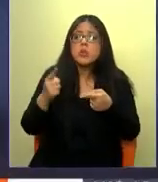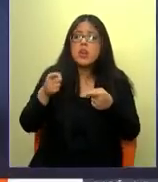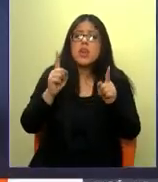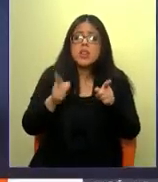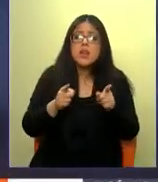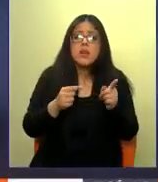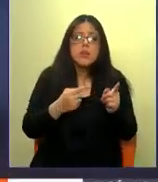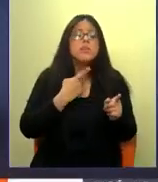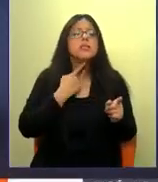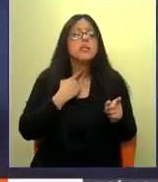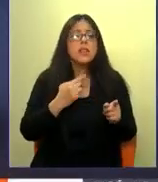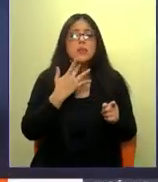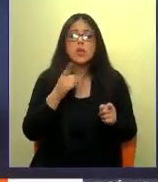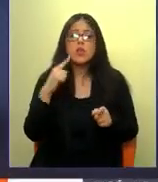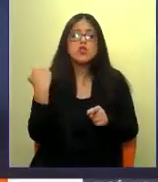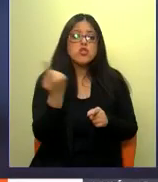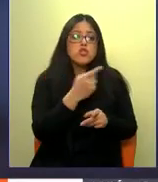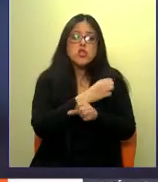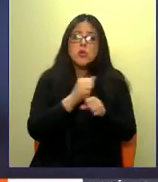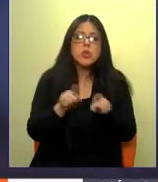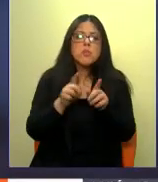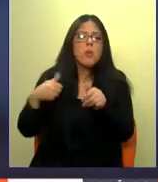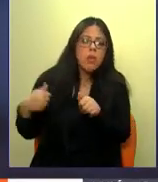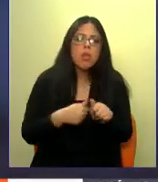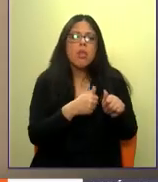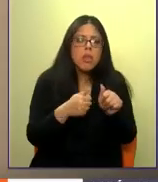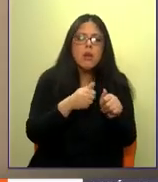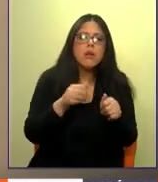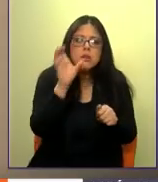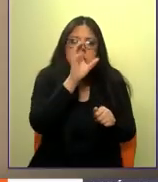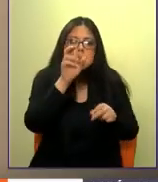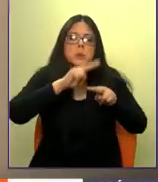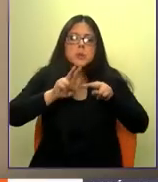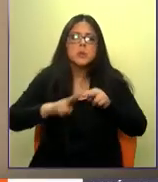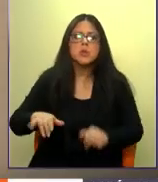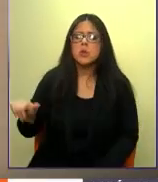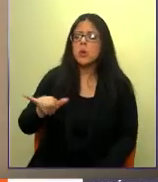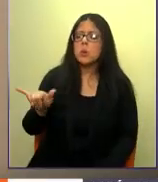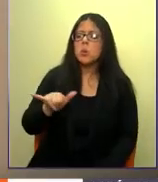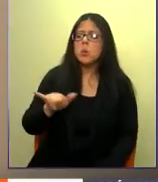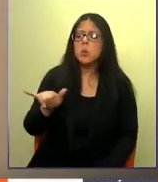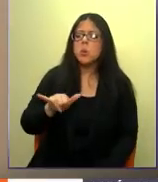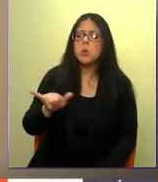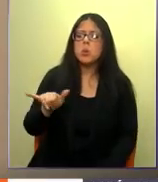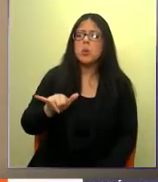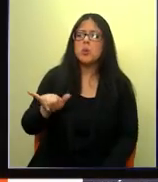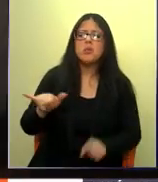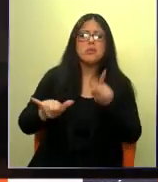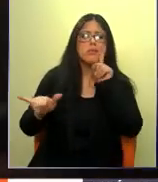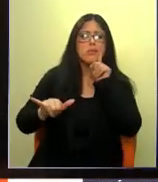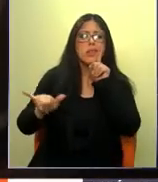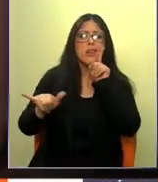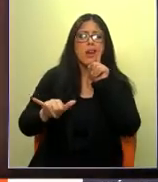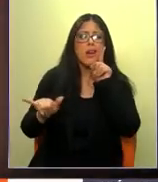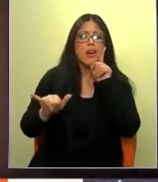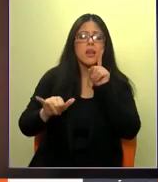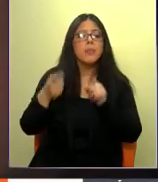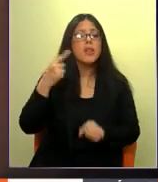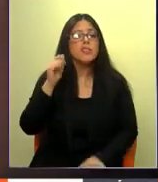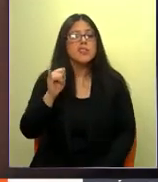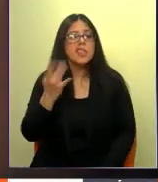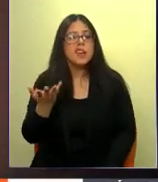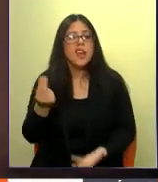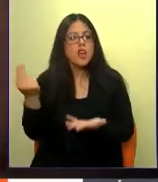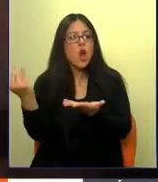interés porque nosotros no podemos andar detrás suyo con una solución. Suena y suena el teléfono, no sabemos quién llama, pero sí que buscan